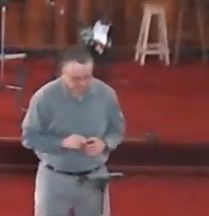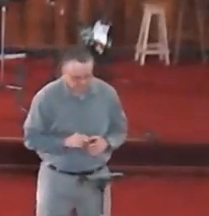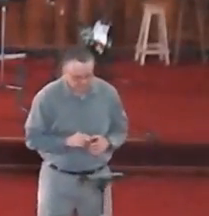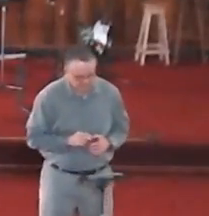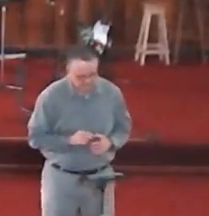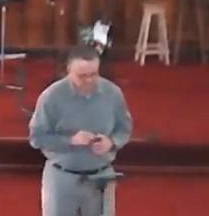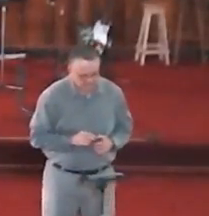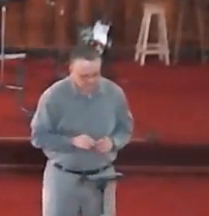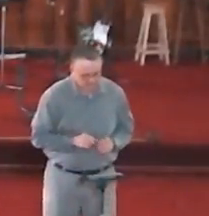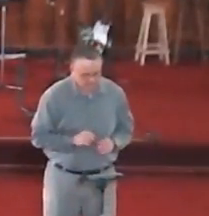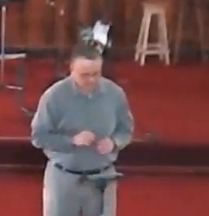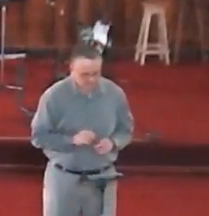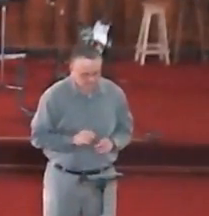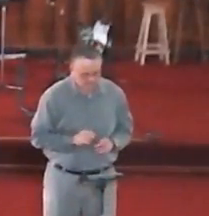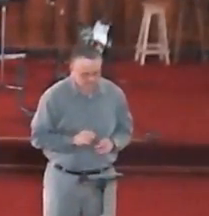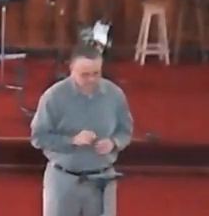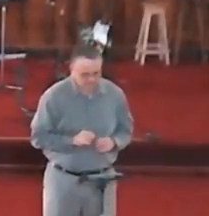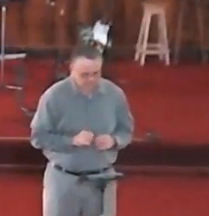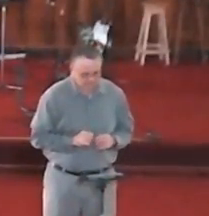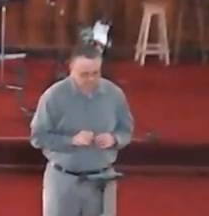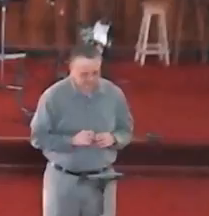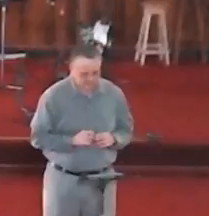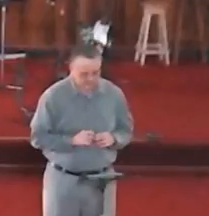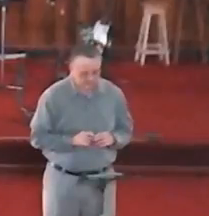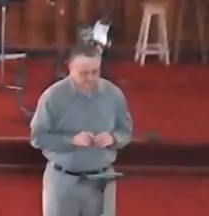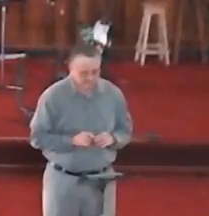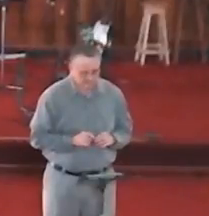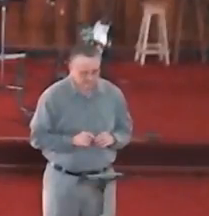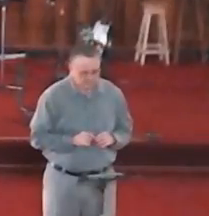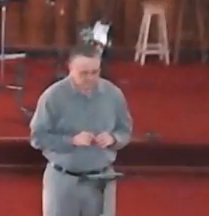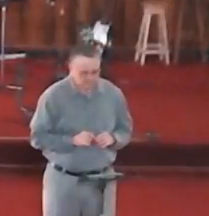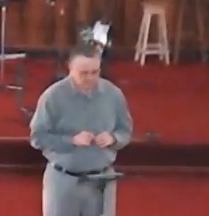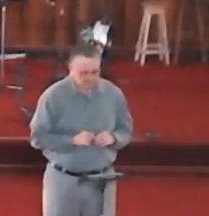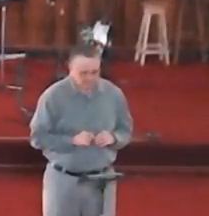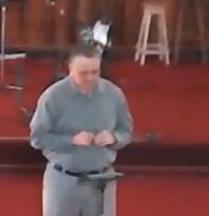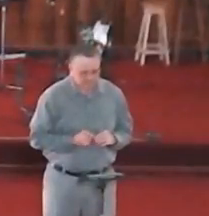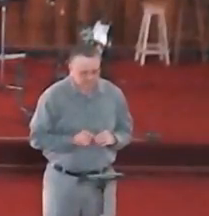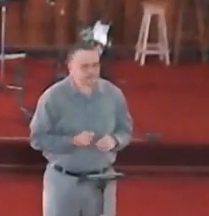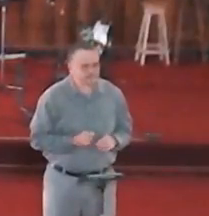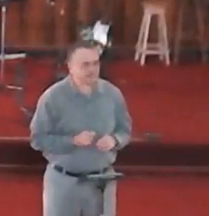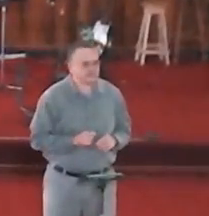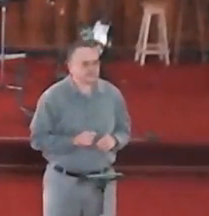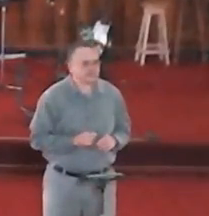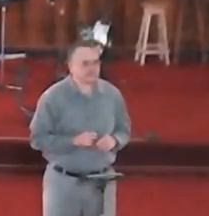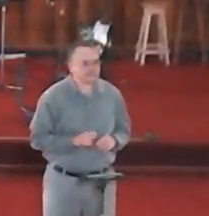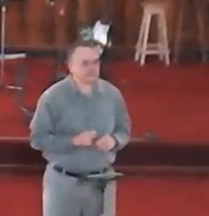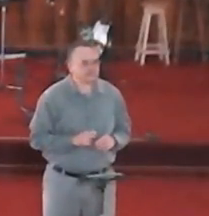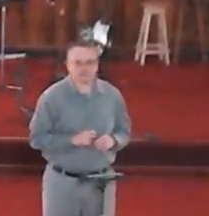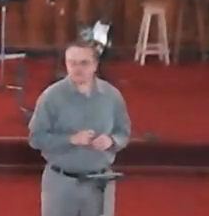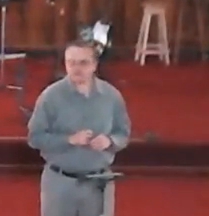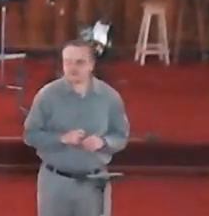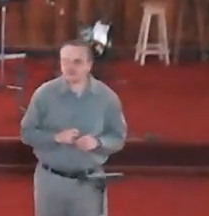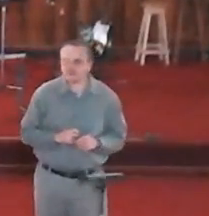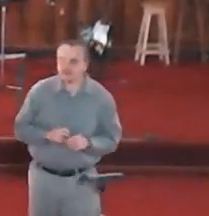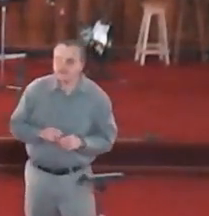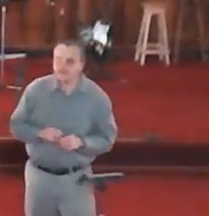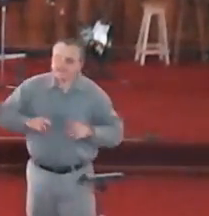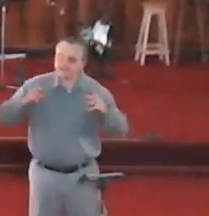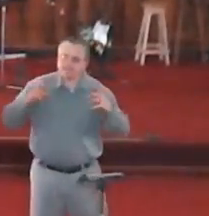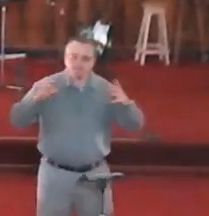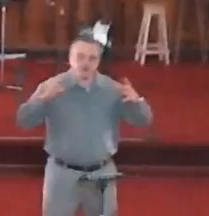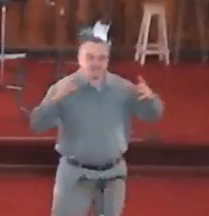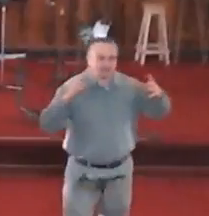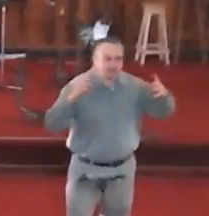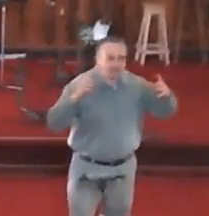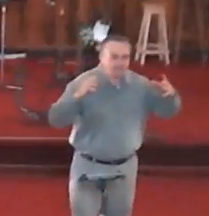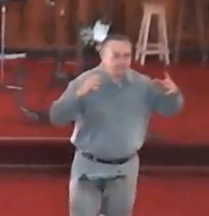his exhortation, admonition, warning, or encouragement, or a dynamic combination of these.